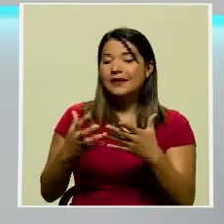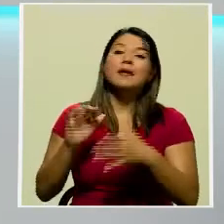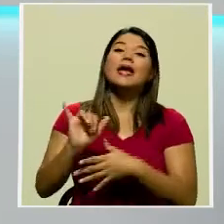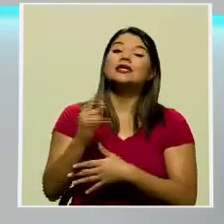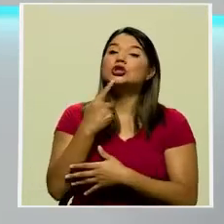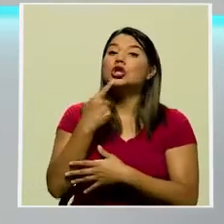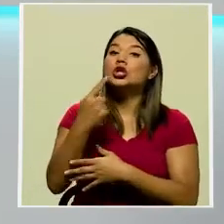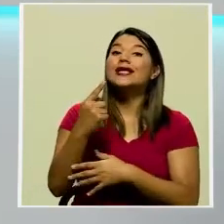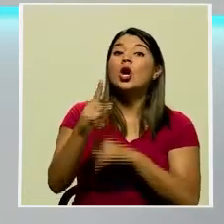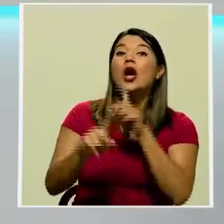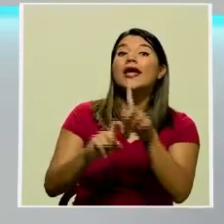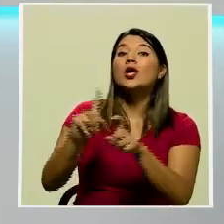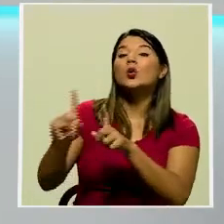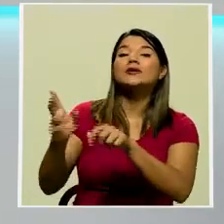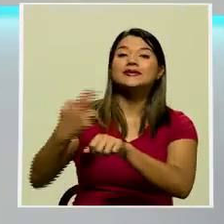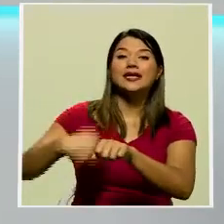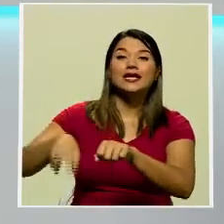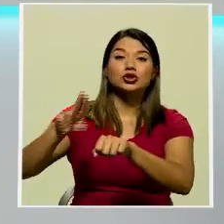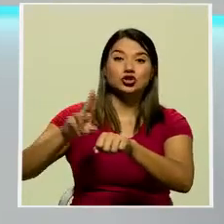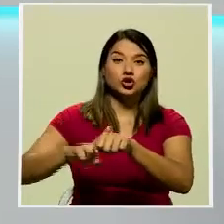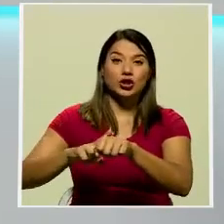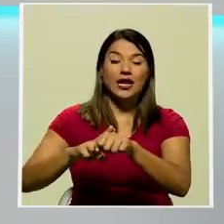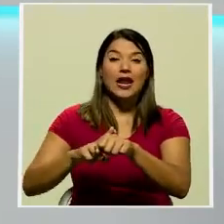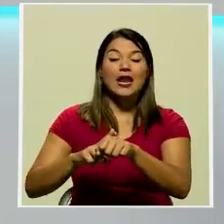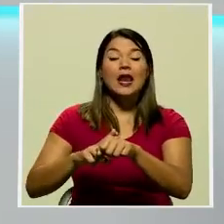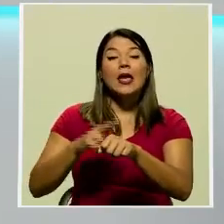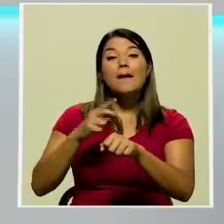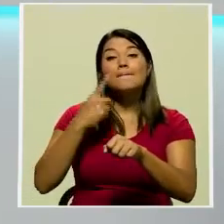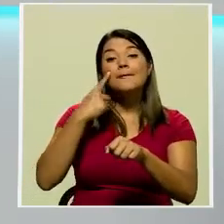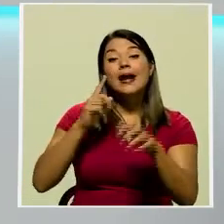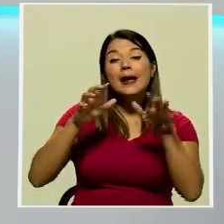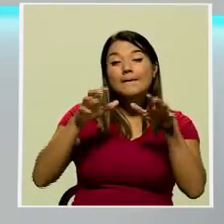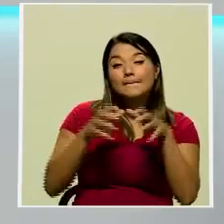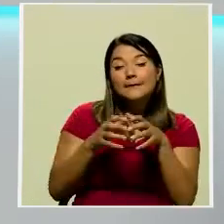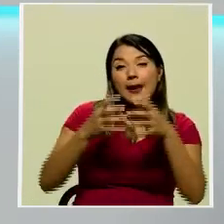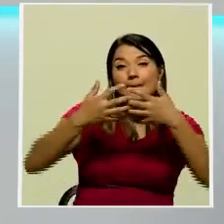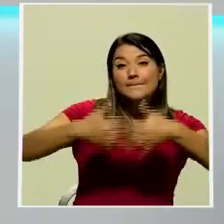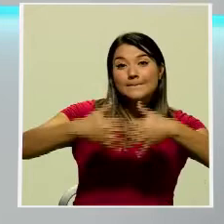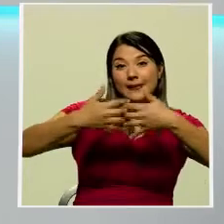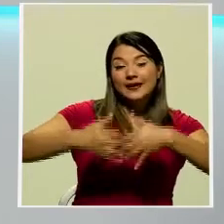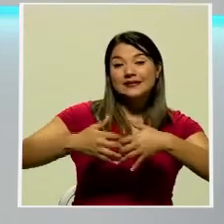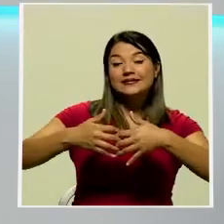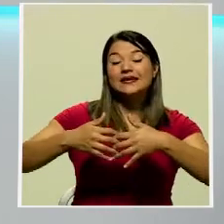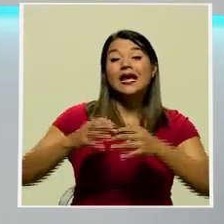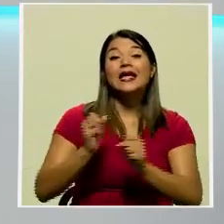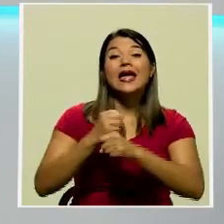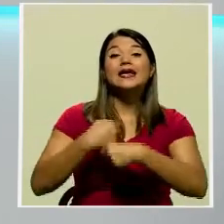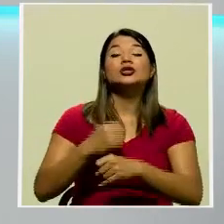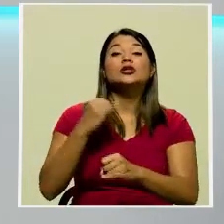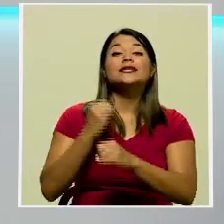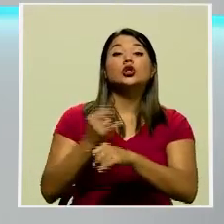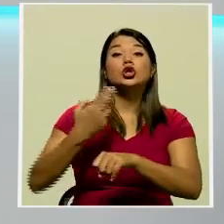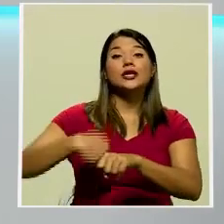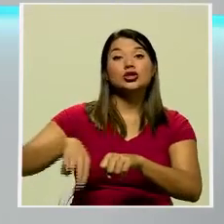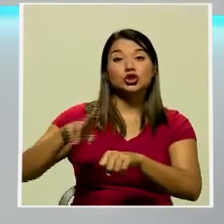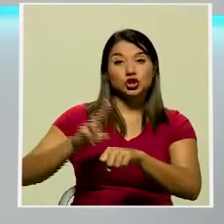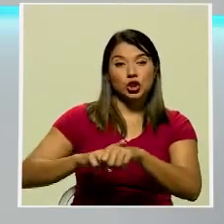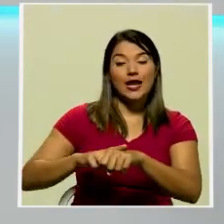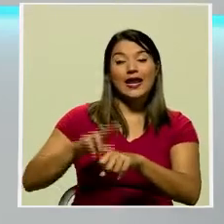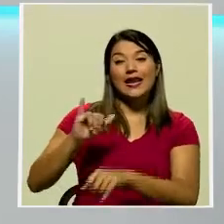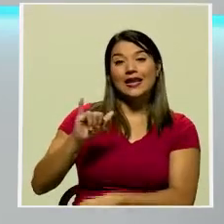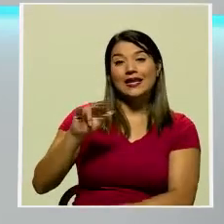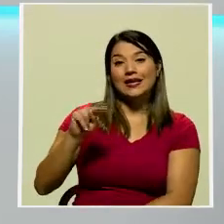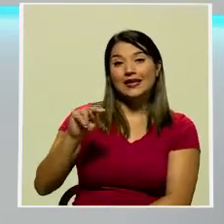la encuesta nacional de microempresas de los hogares del Instituto Nacional de Estadística y Censo del